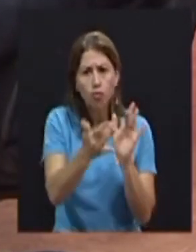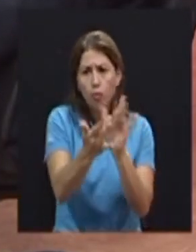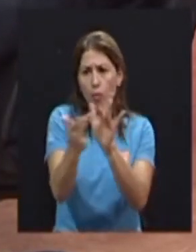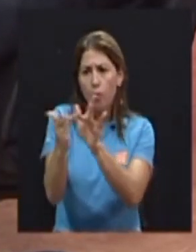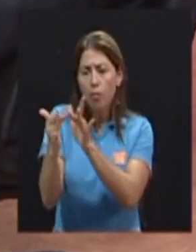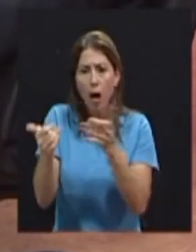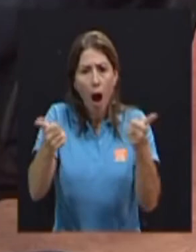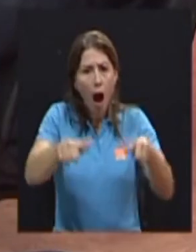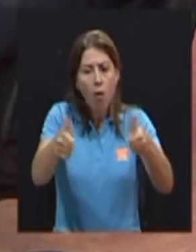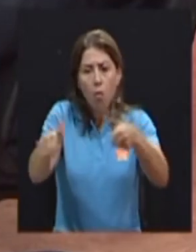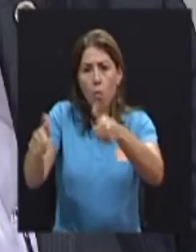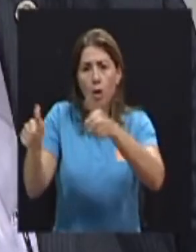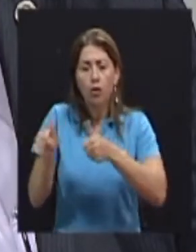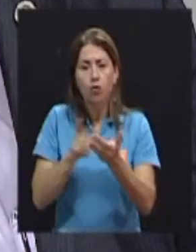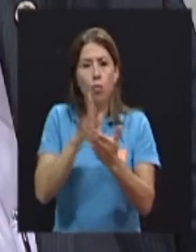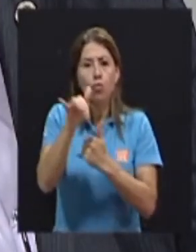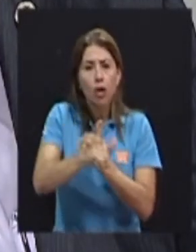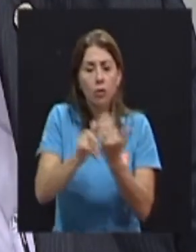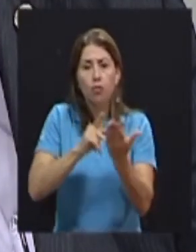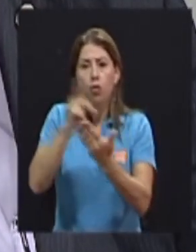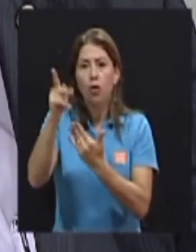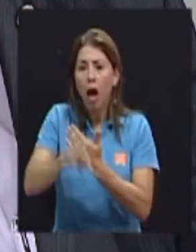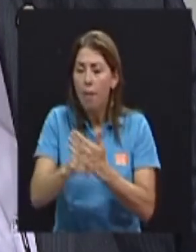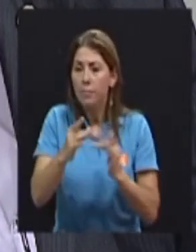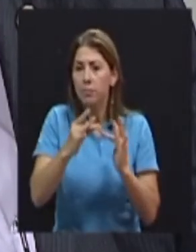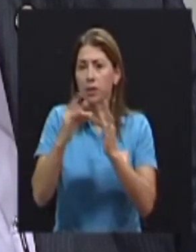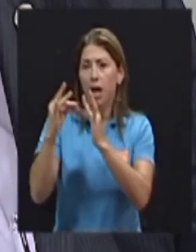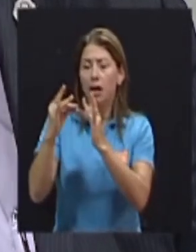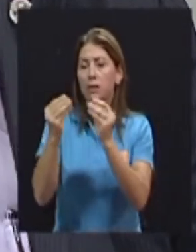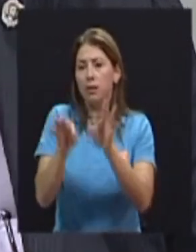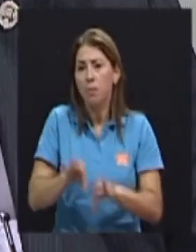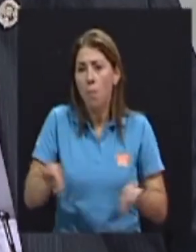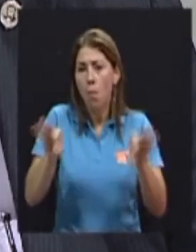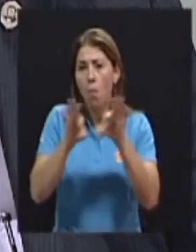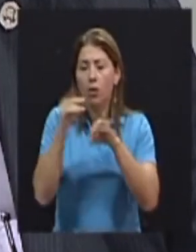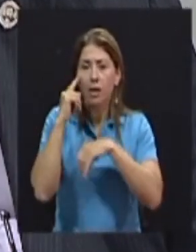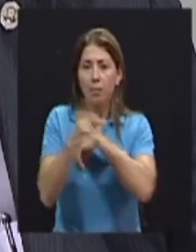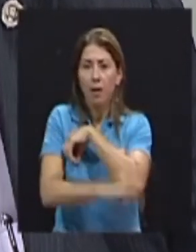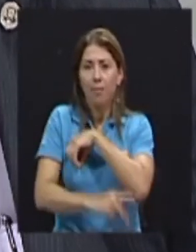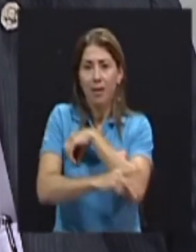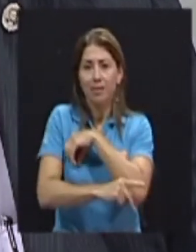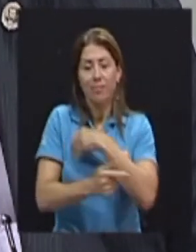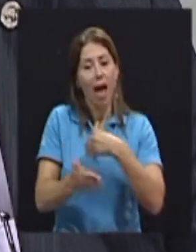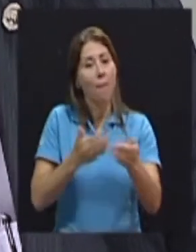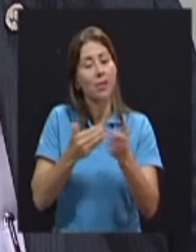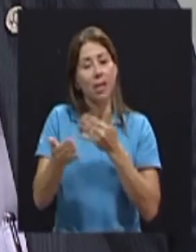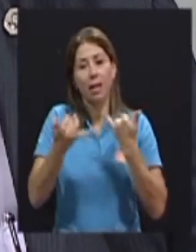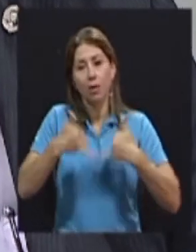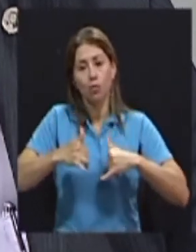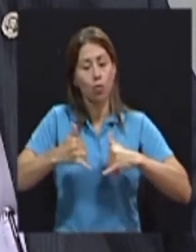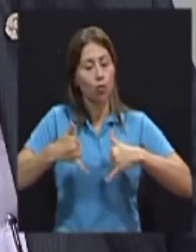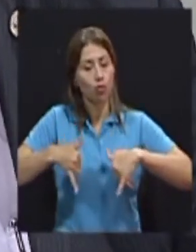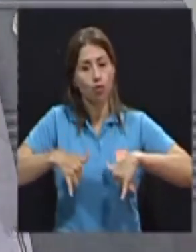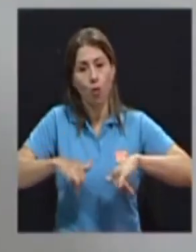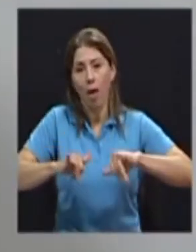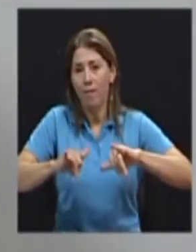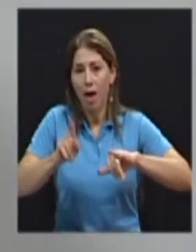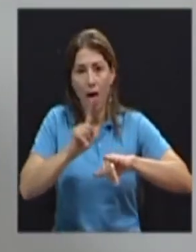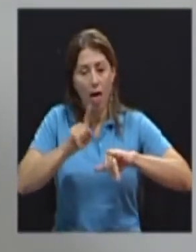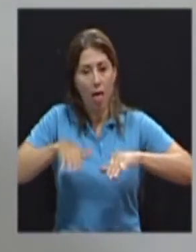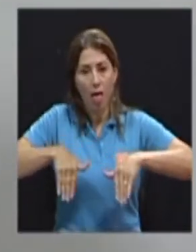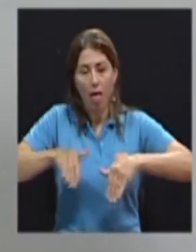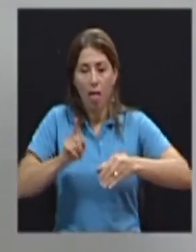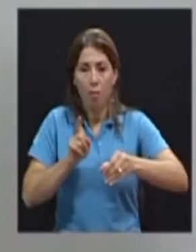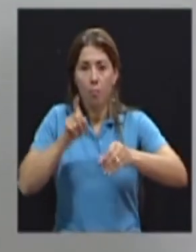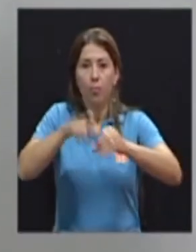programas de carácter especial y de mucha importancia para el país, a pesar de no estar nosotros incorporados todavía con ARE.